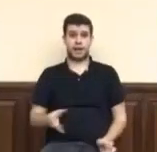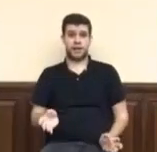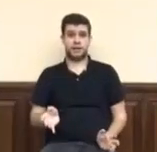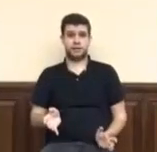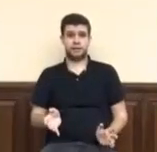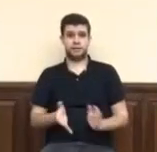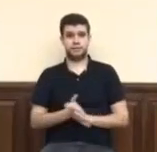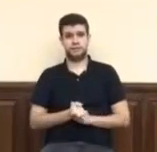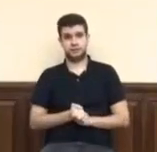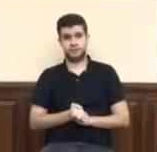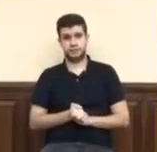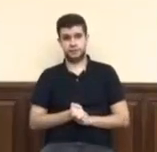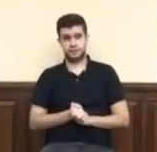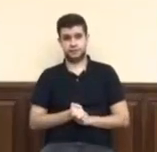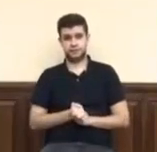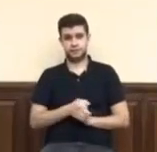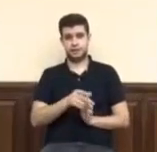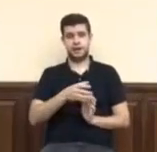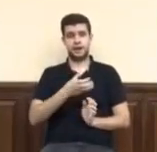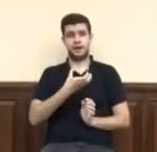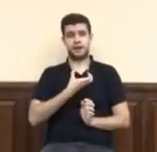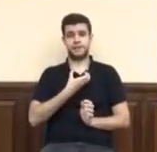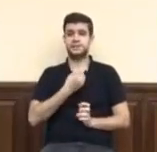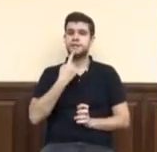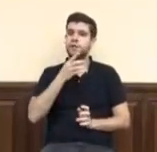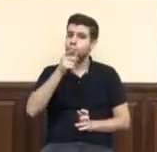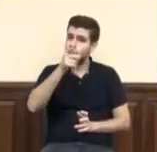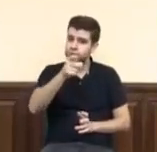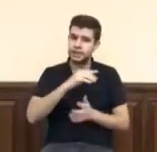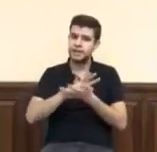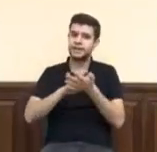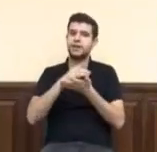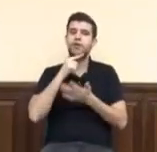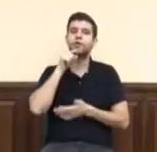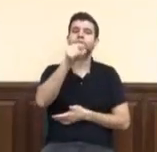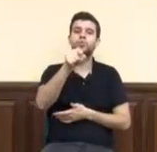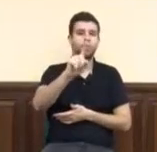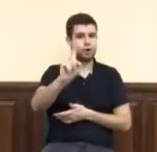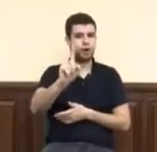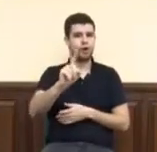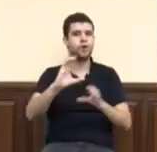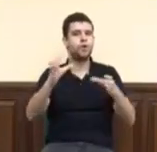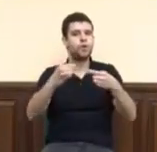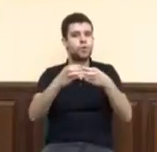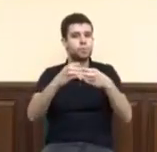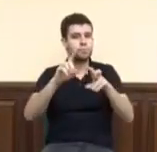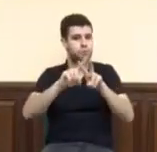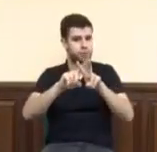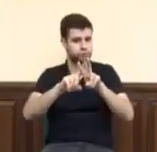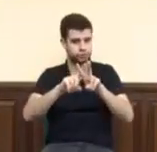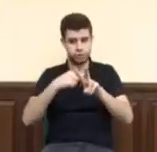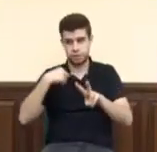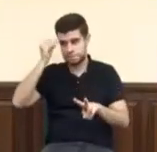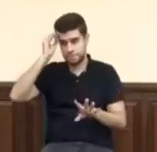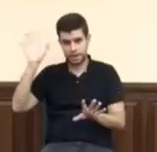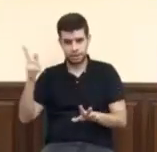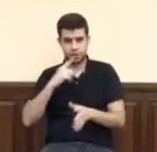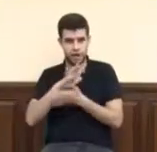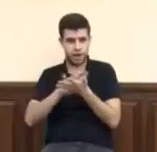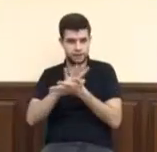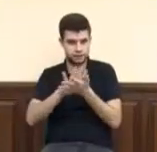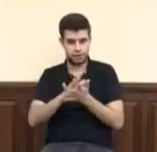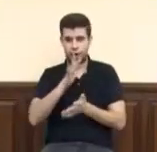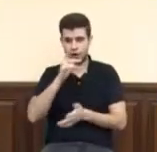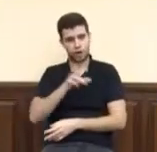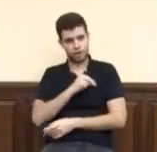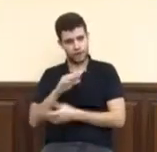Es que nadie ha dicho, no se ha referido a usted en concreto, se refiere a su partido. No se está refiriendo a usted en concreto. Me imagino que es así. La concejala ahora le contestará lo que crea